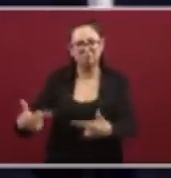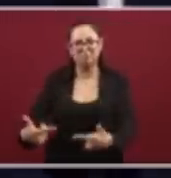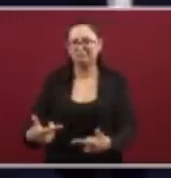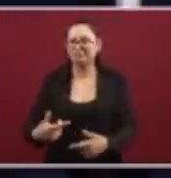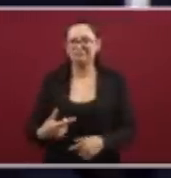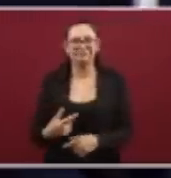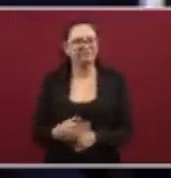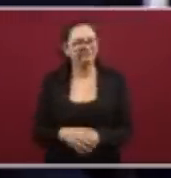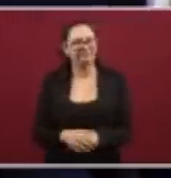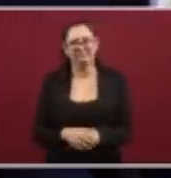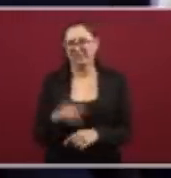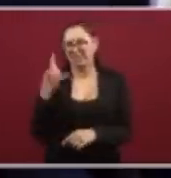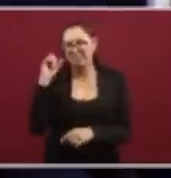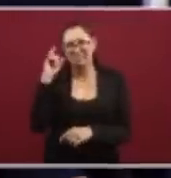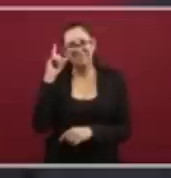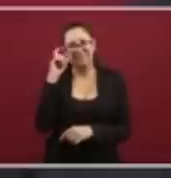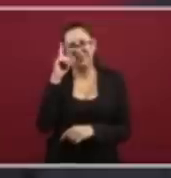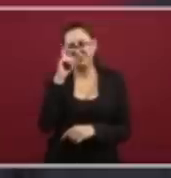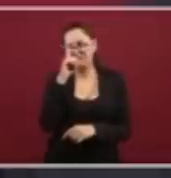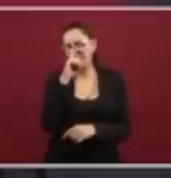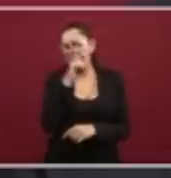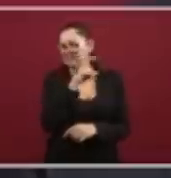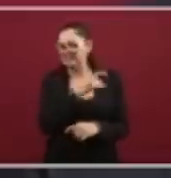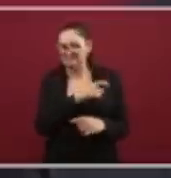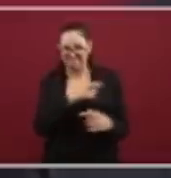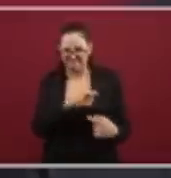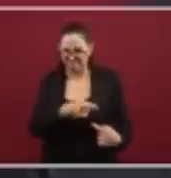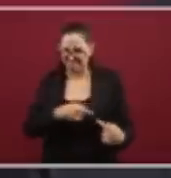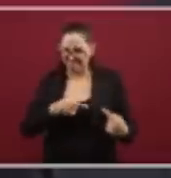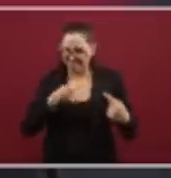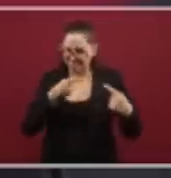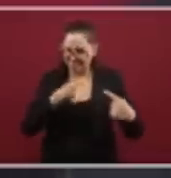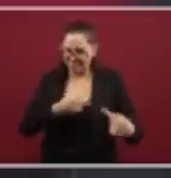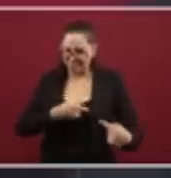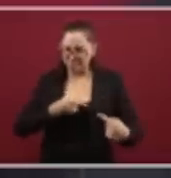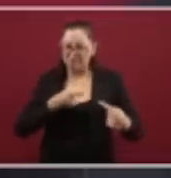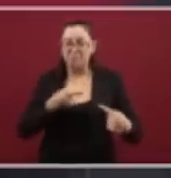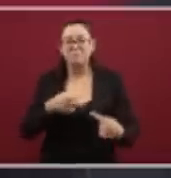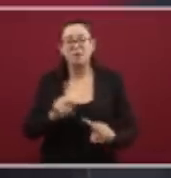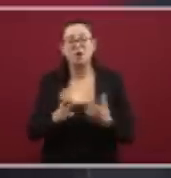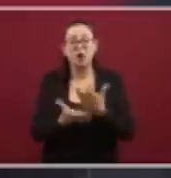con una bondad extraordinaria